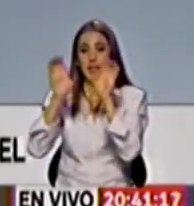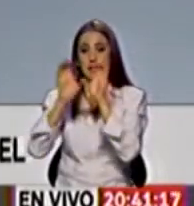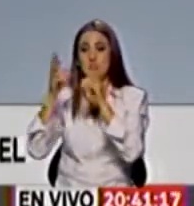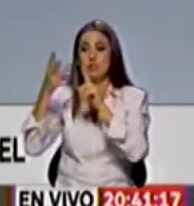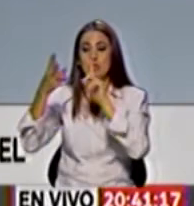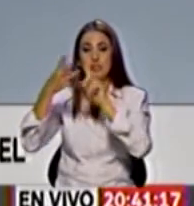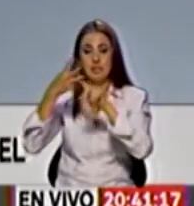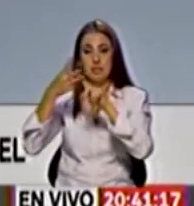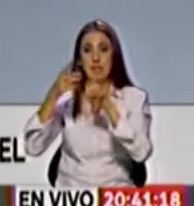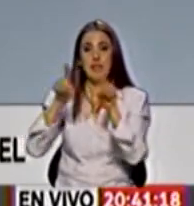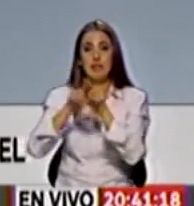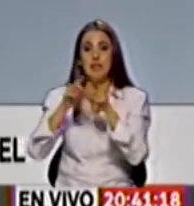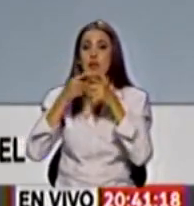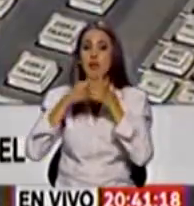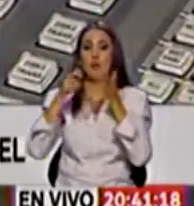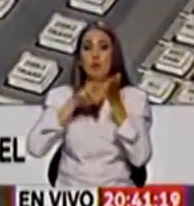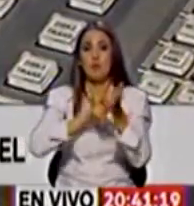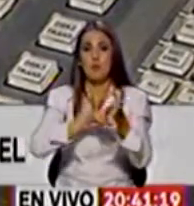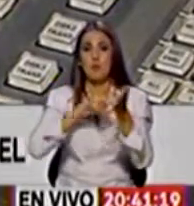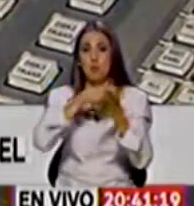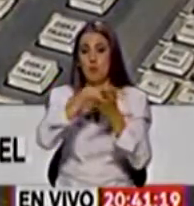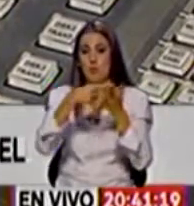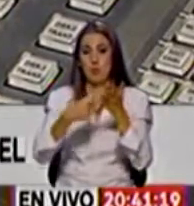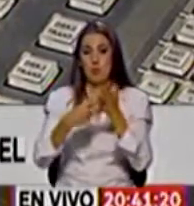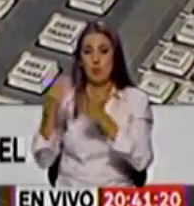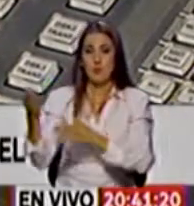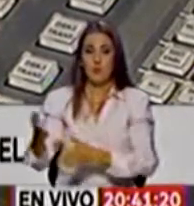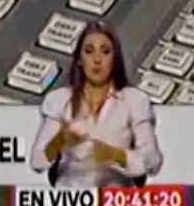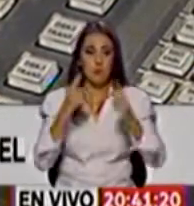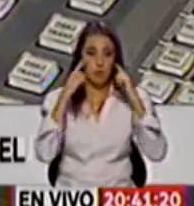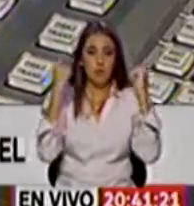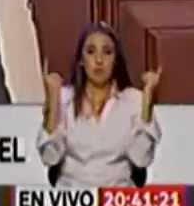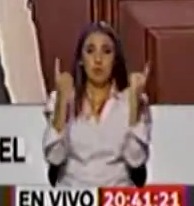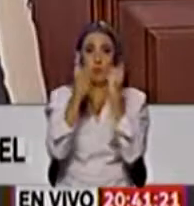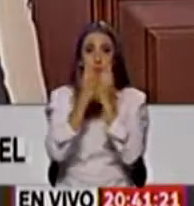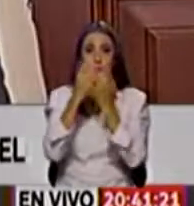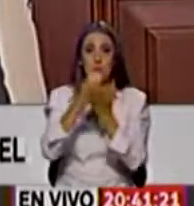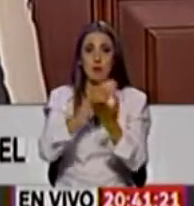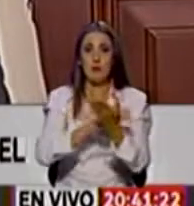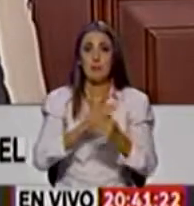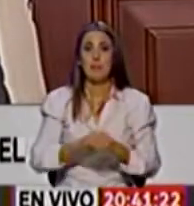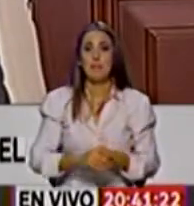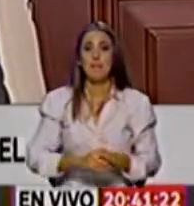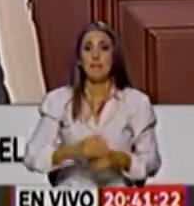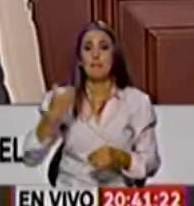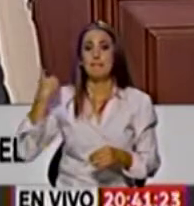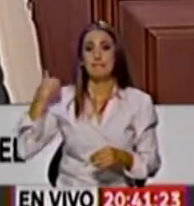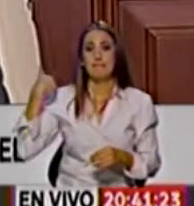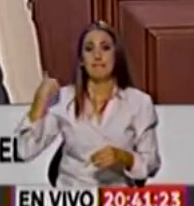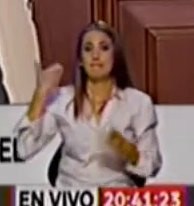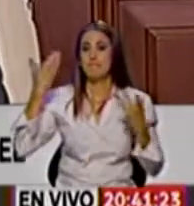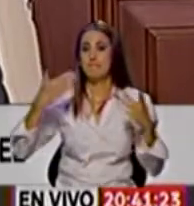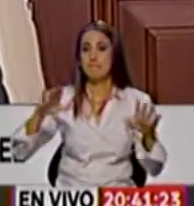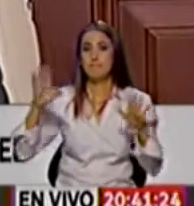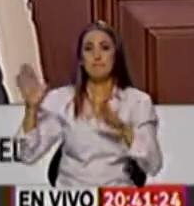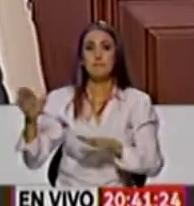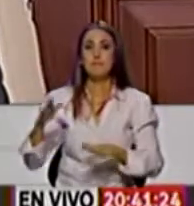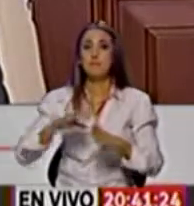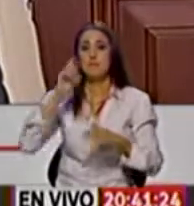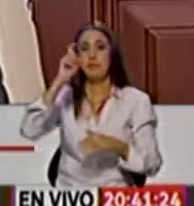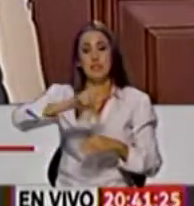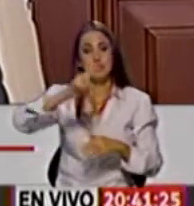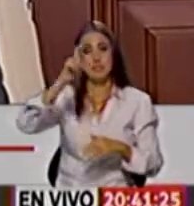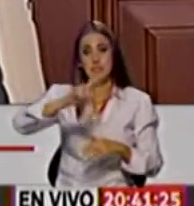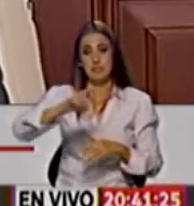habilitantes, así como agilizar trámites en casos de concentración de frecuencias. Tendremos que tomar las decisiones necesarias.